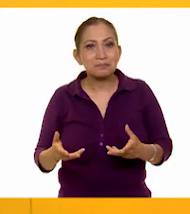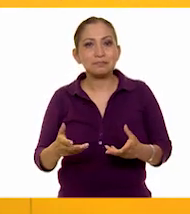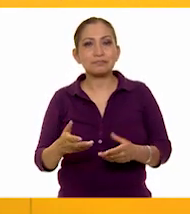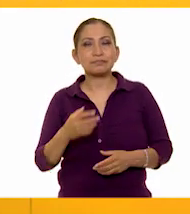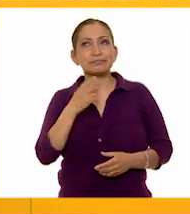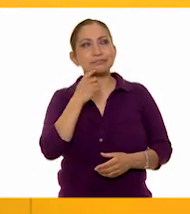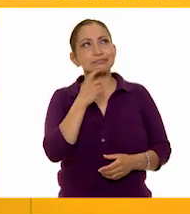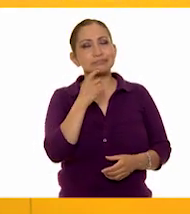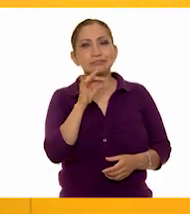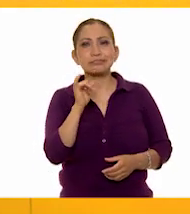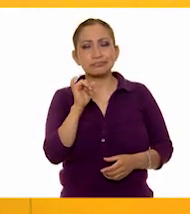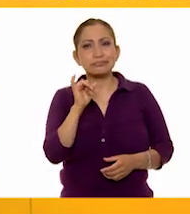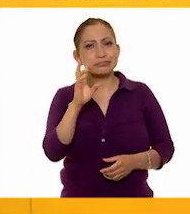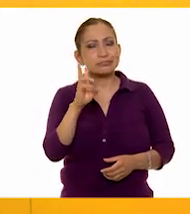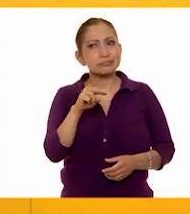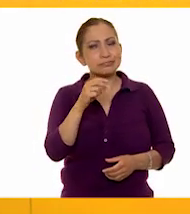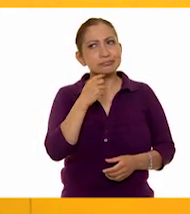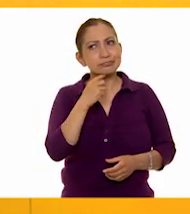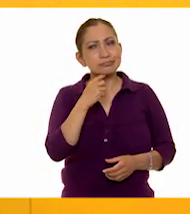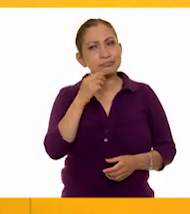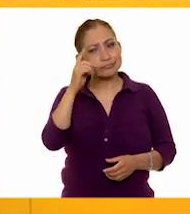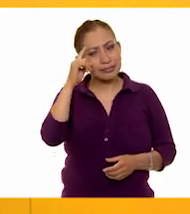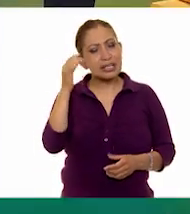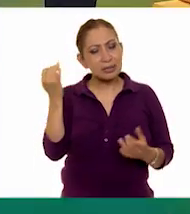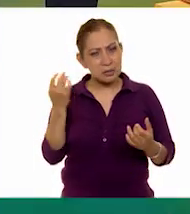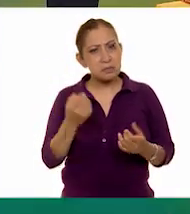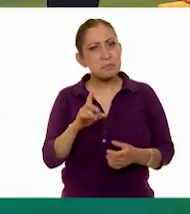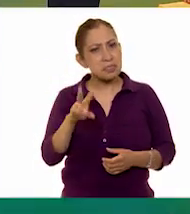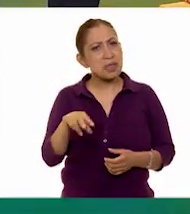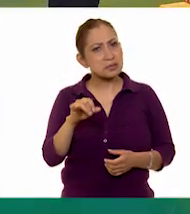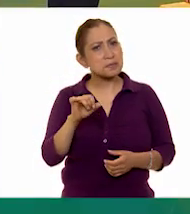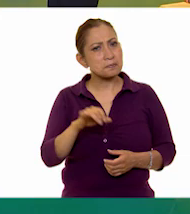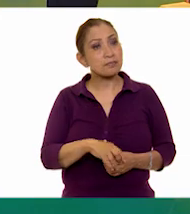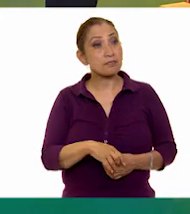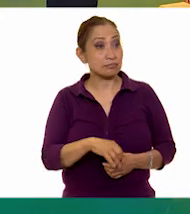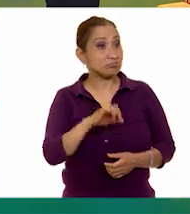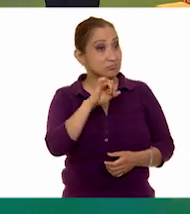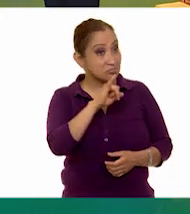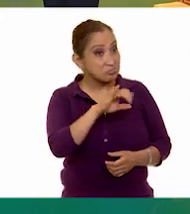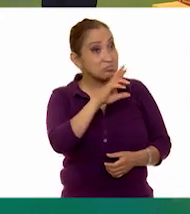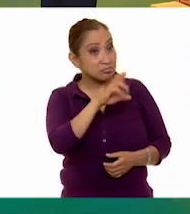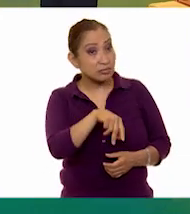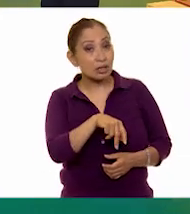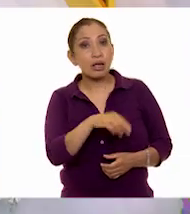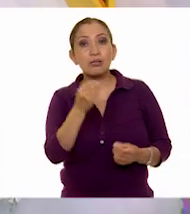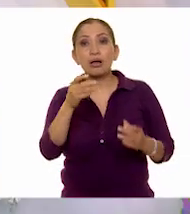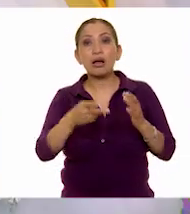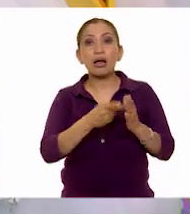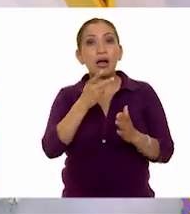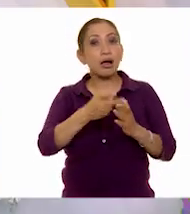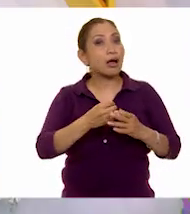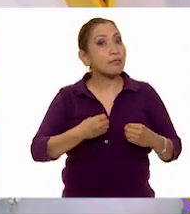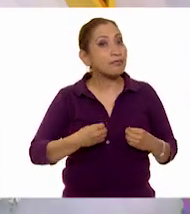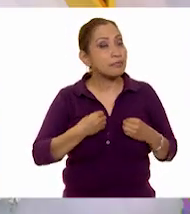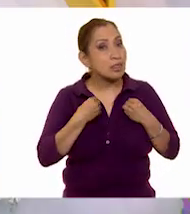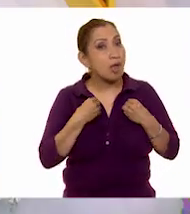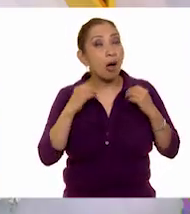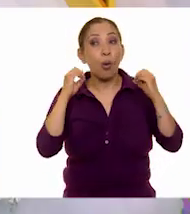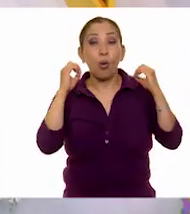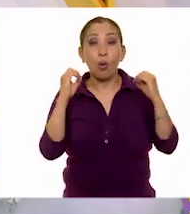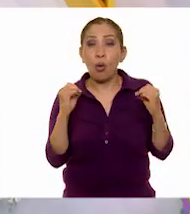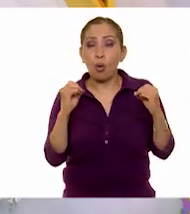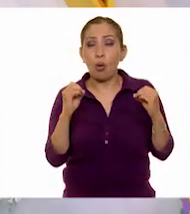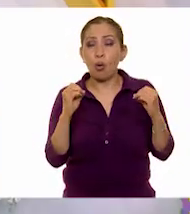Sí, ahora que lo pienso, creo que es cierto. Muy cierto. Muchas veces en la vida, o para ser